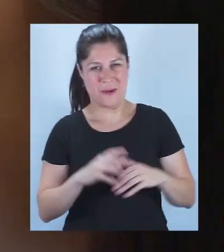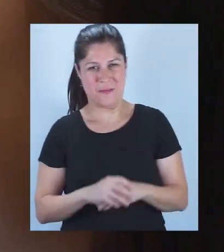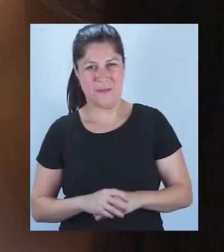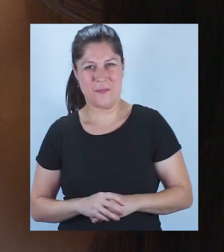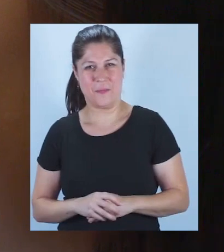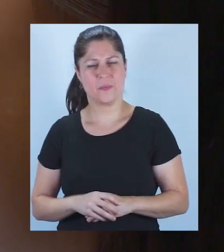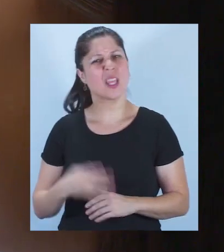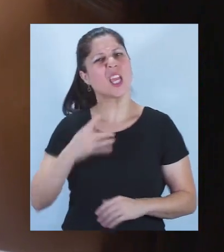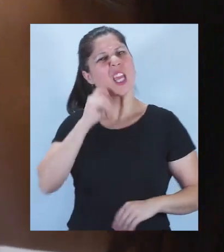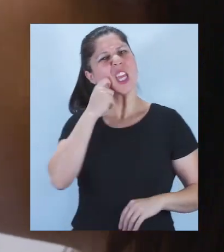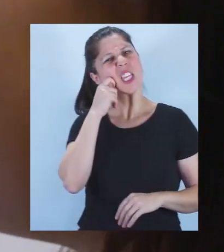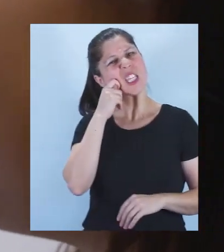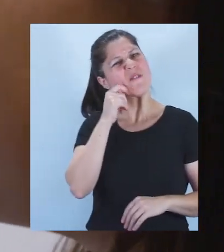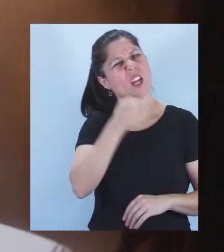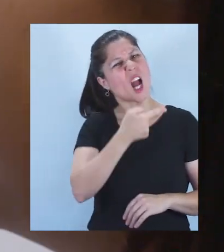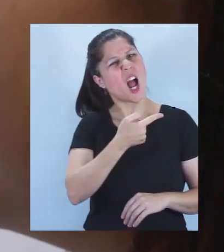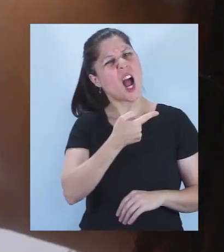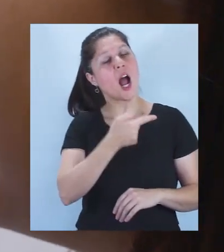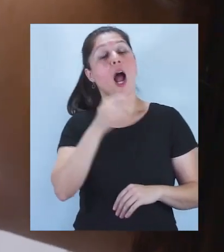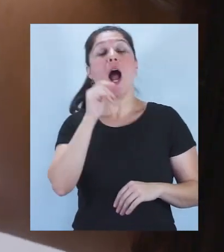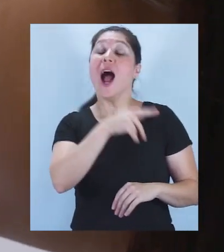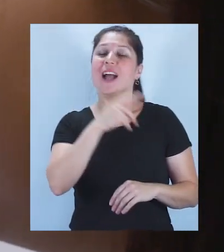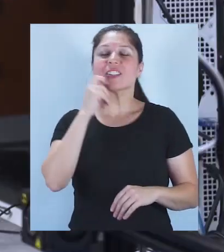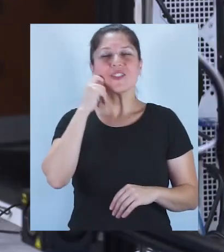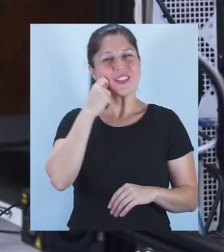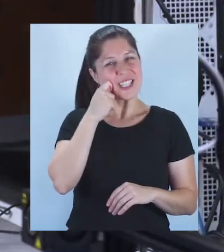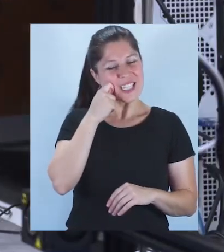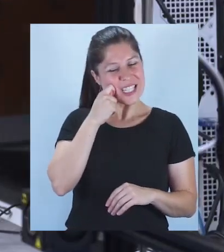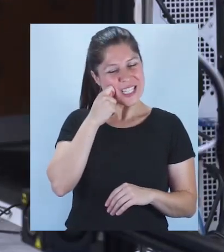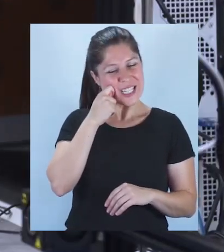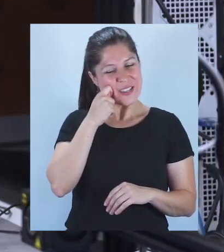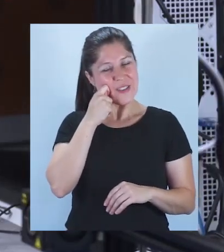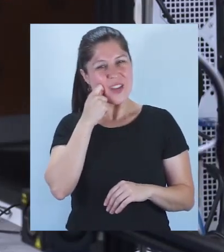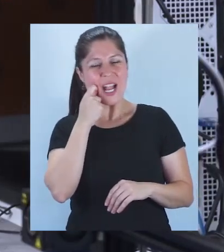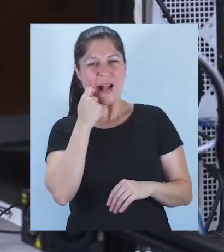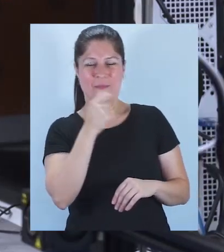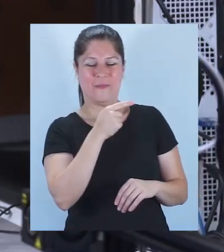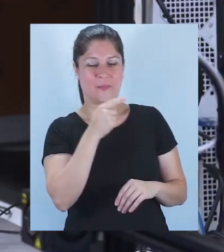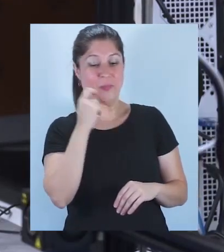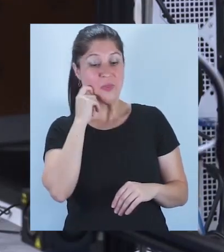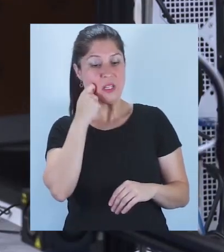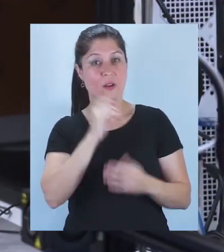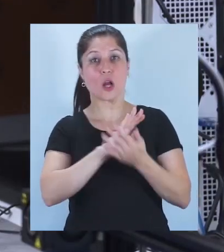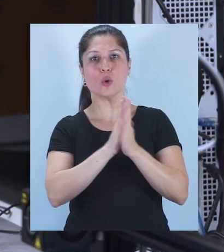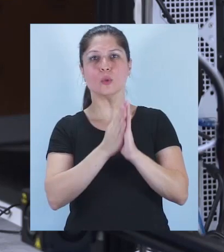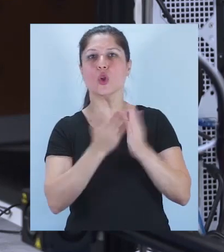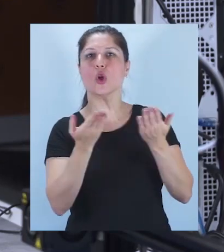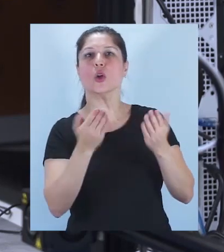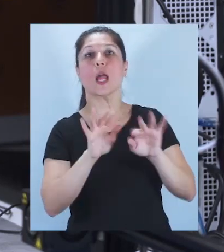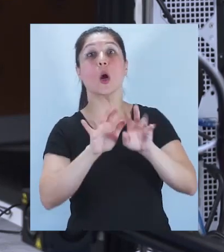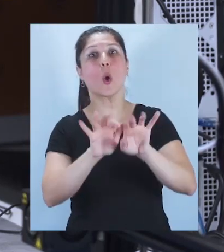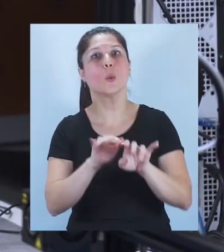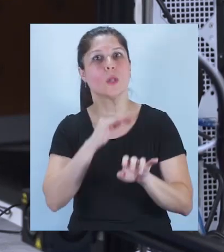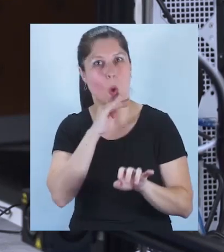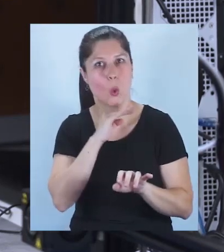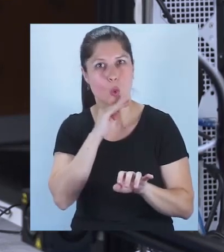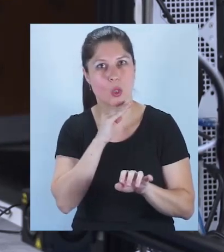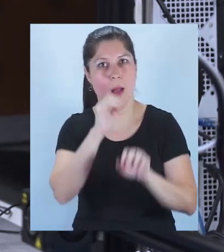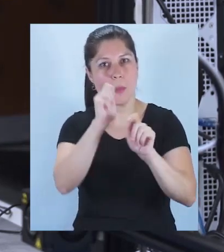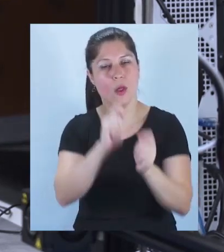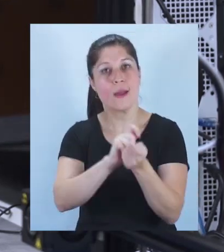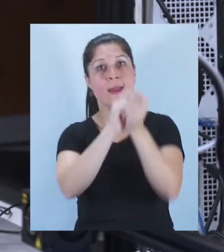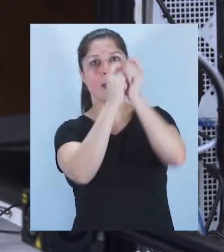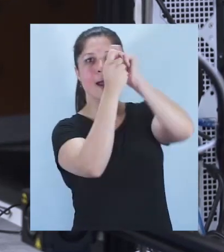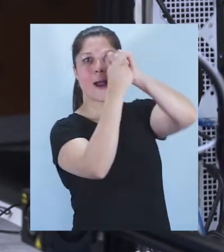donde dice slicer. ¿Qué significa slicer? Ah, slicer es la instrucción que el computador utiliza para